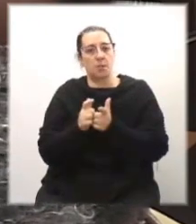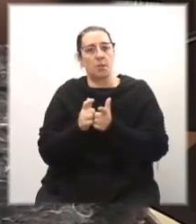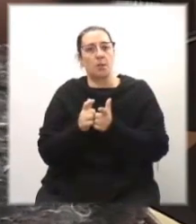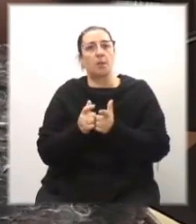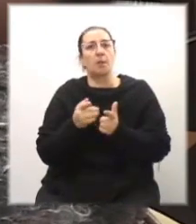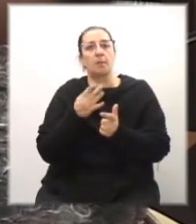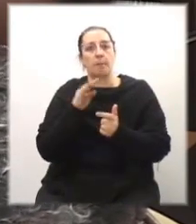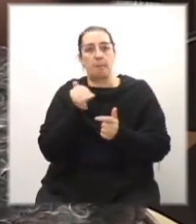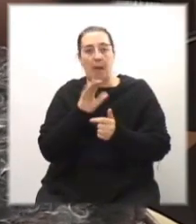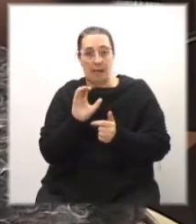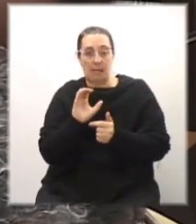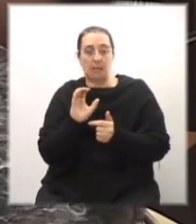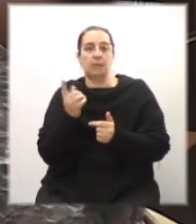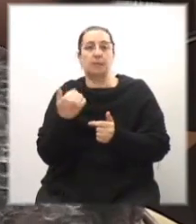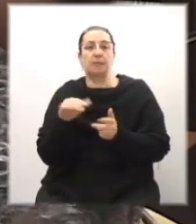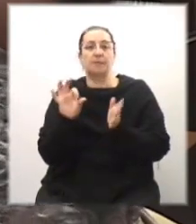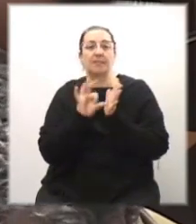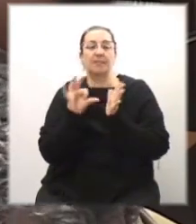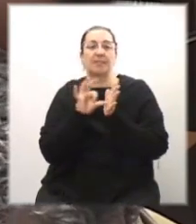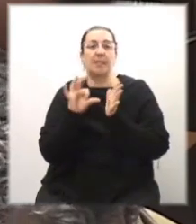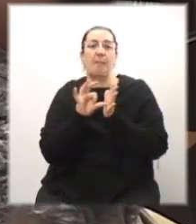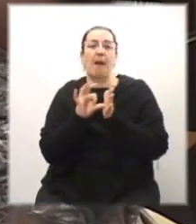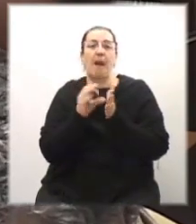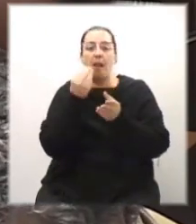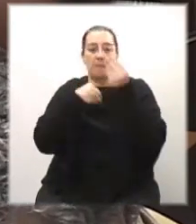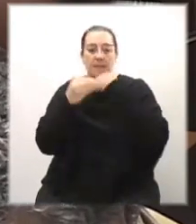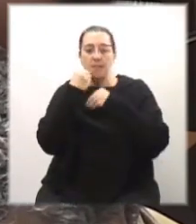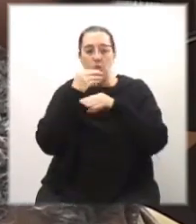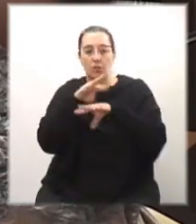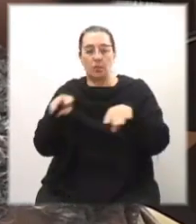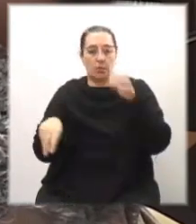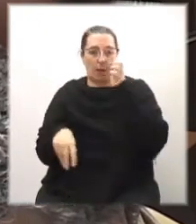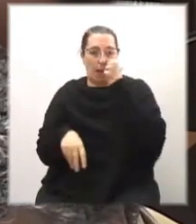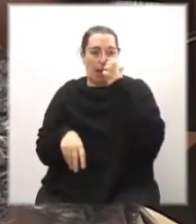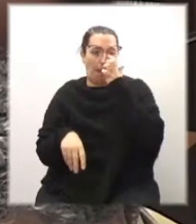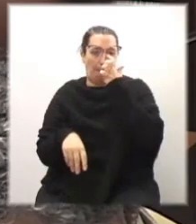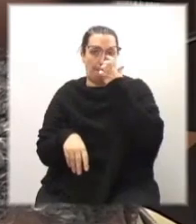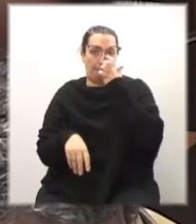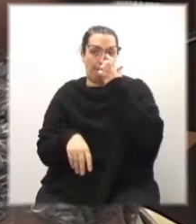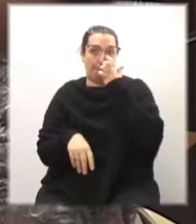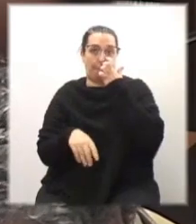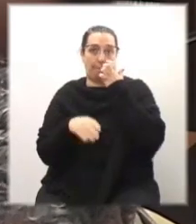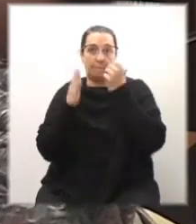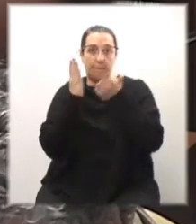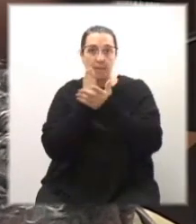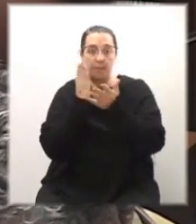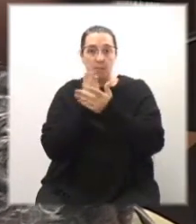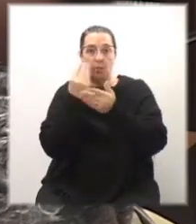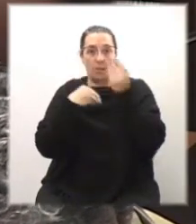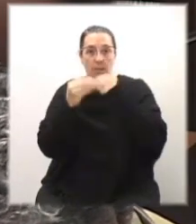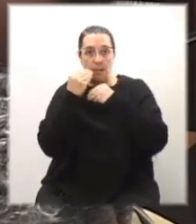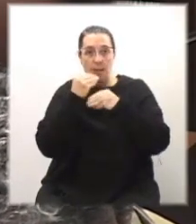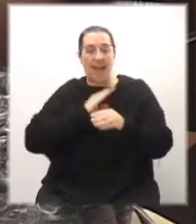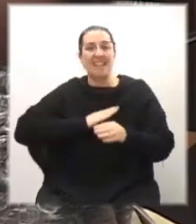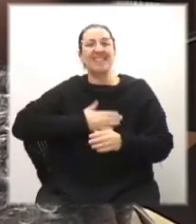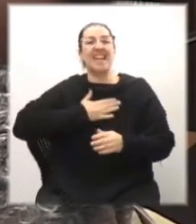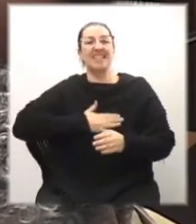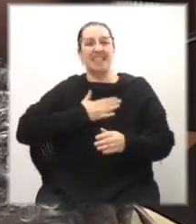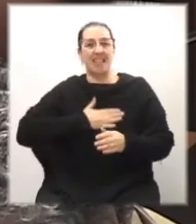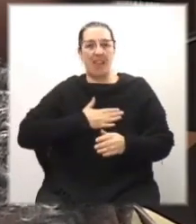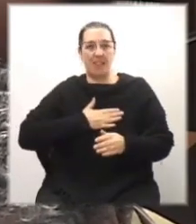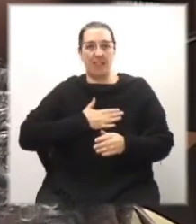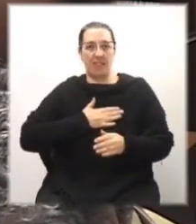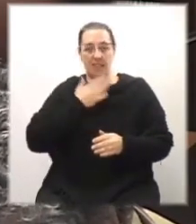PAT, que es el Sistema de Alimentación Territorial, se materializa el derecho a alimentar a saciedad.